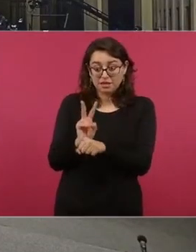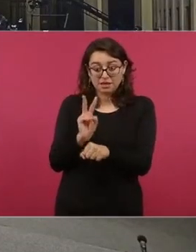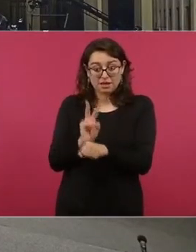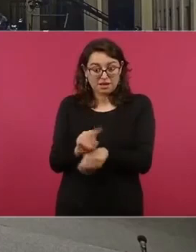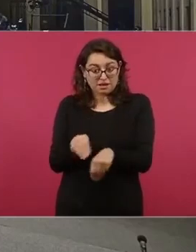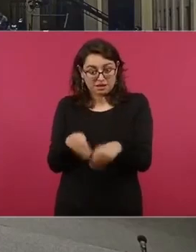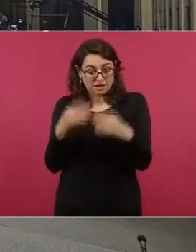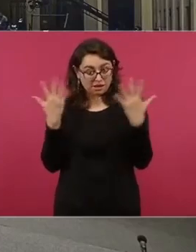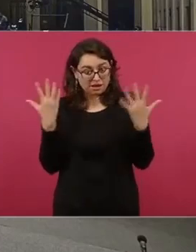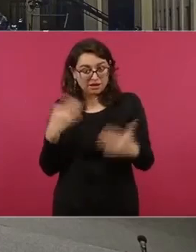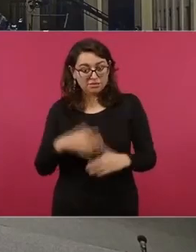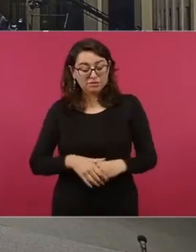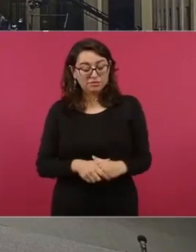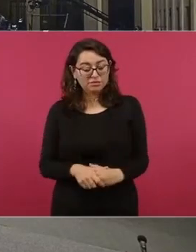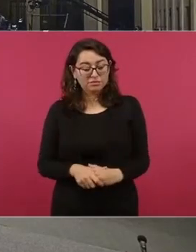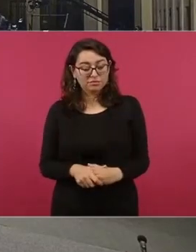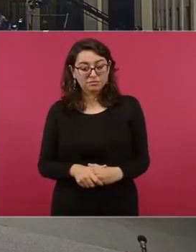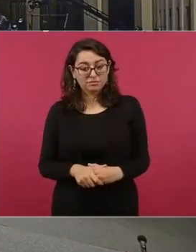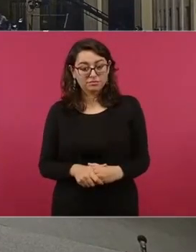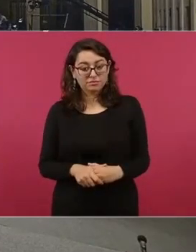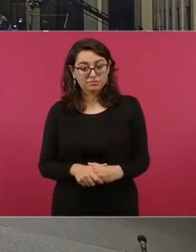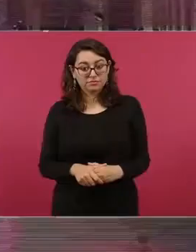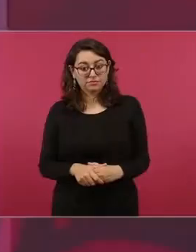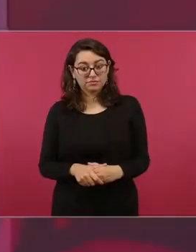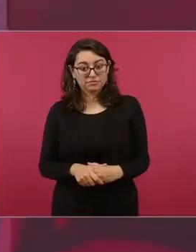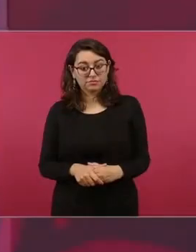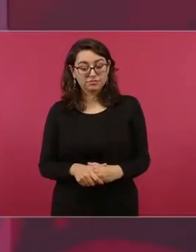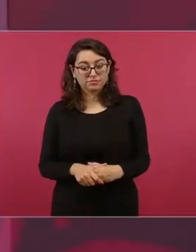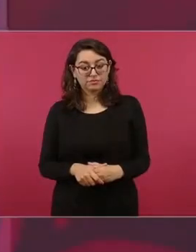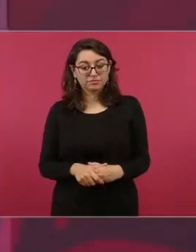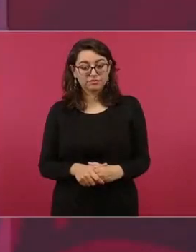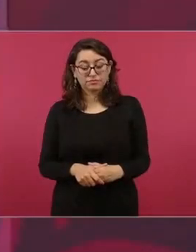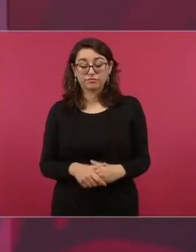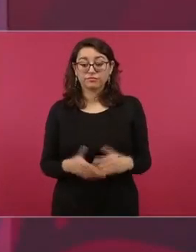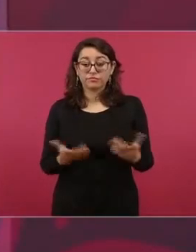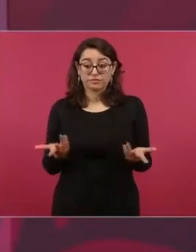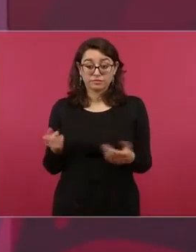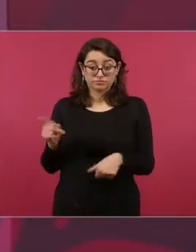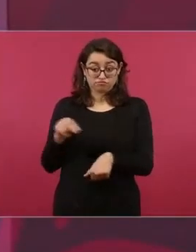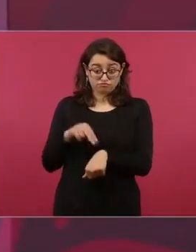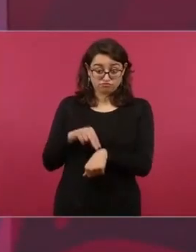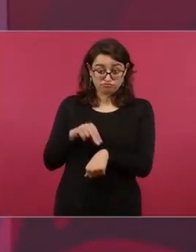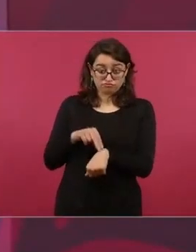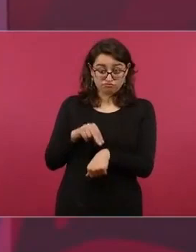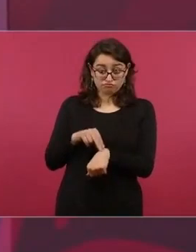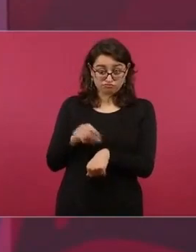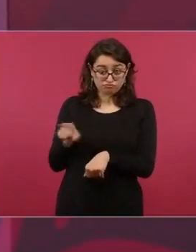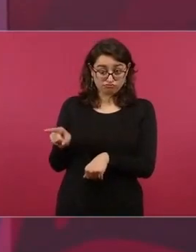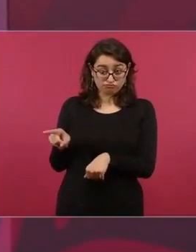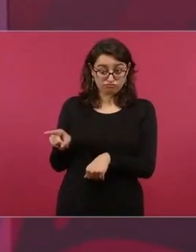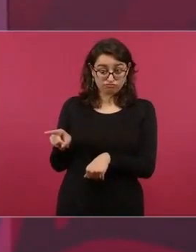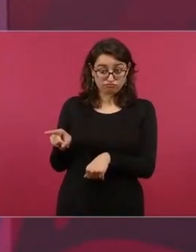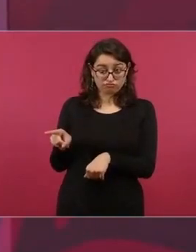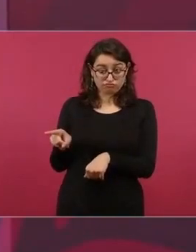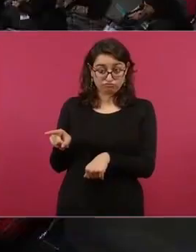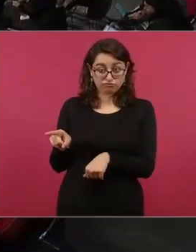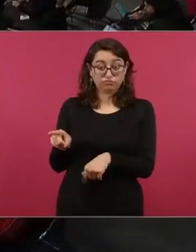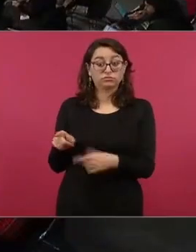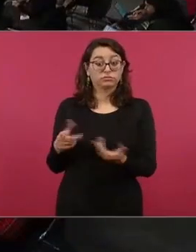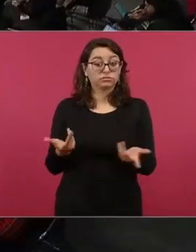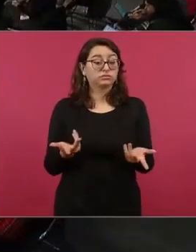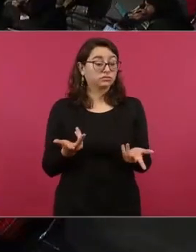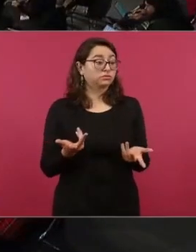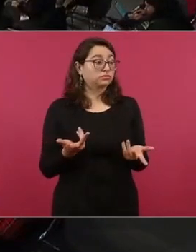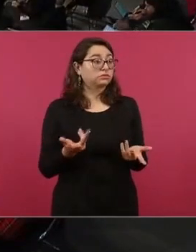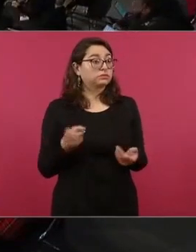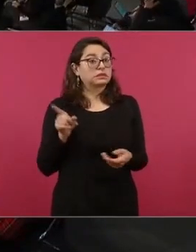introducción de drogas y muchos, no sé si este sea el caso. Además, es un médico, según Un anestesiólogo, le aclaran, sí,